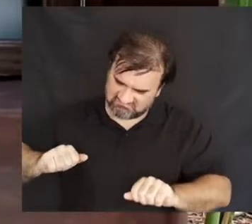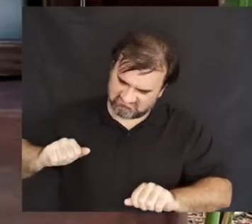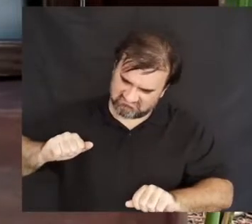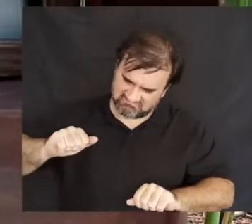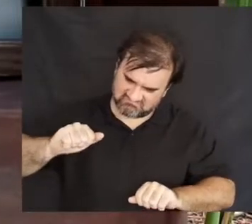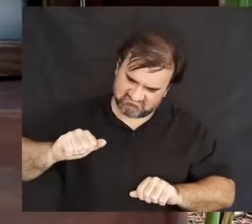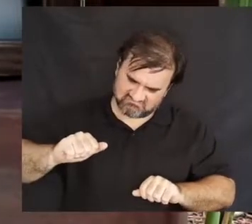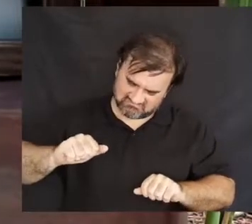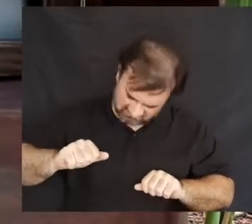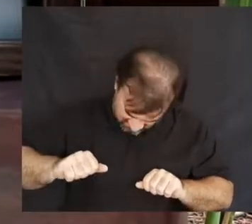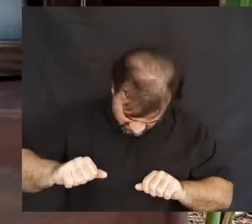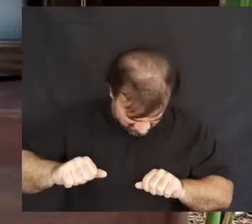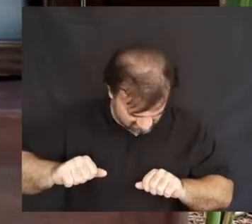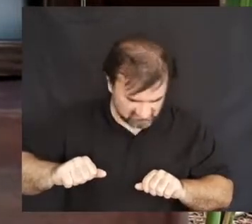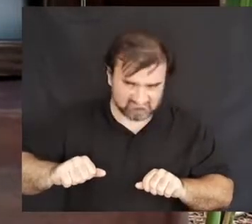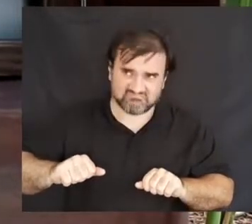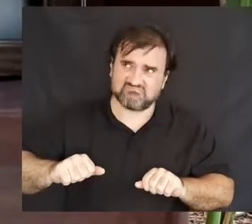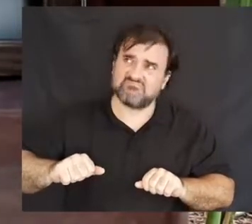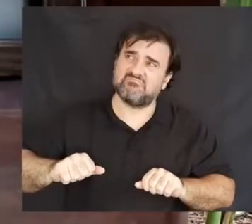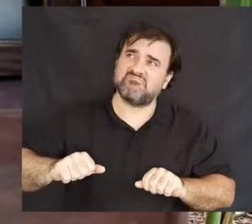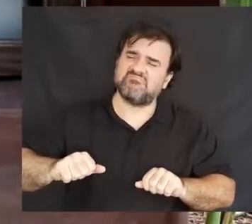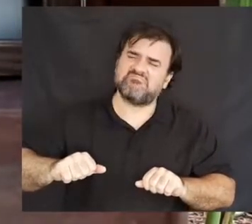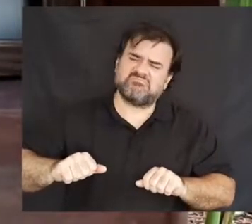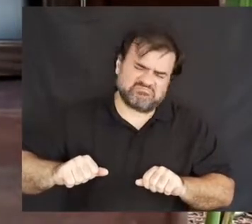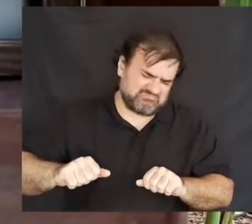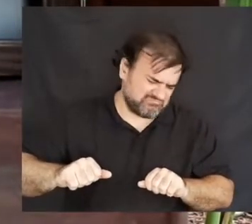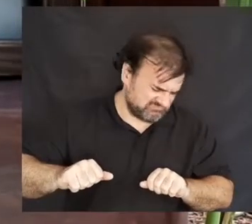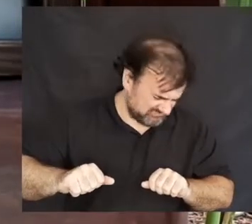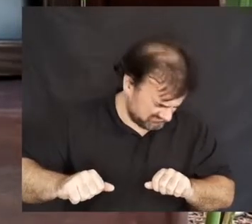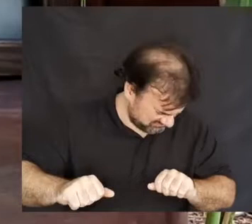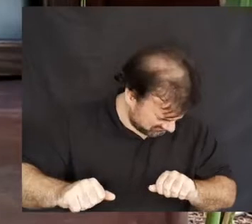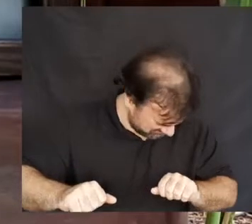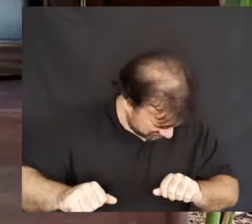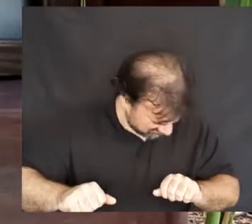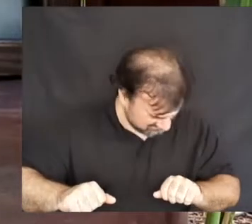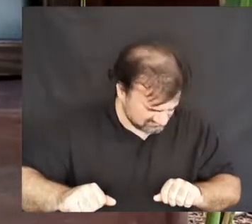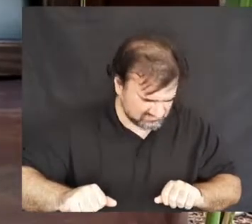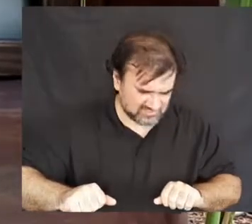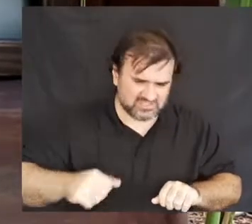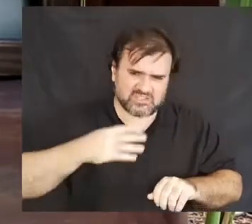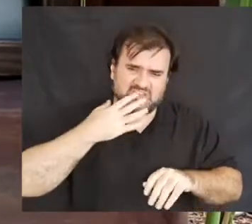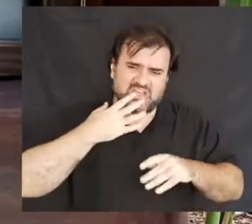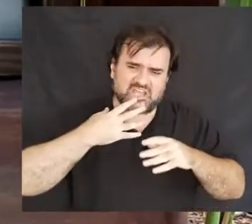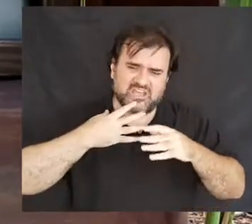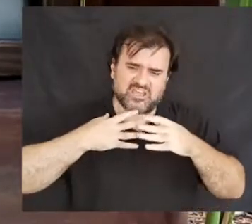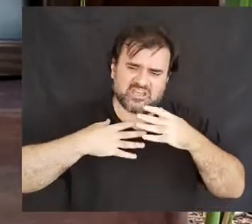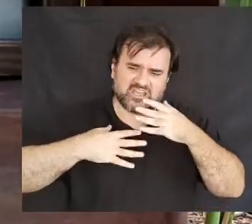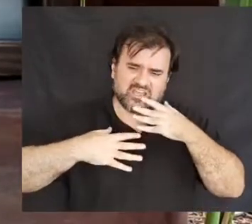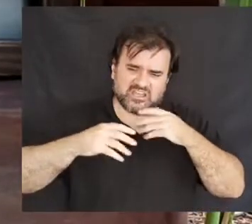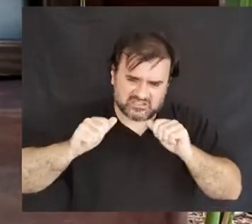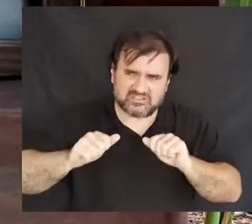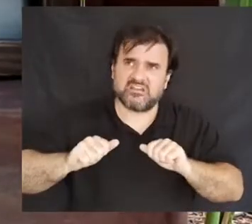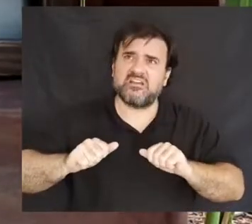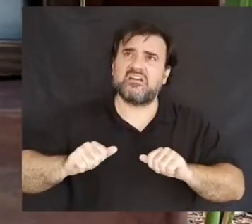veía desfalleciendo como estrujado por una enorme cóngoga. La vio un rato, alargó la